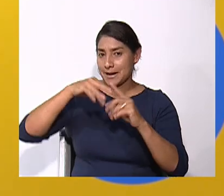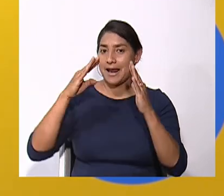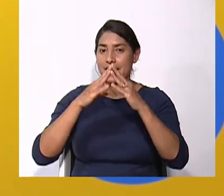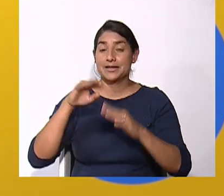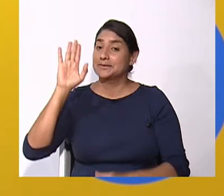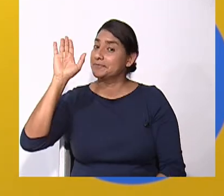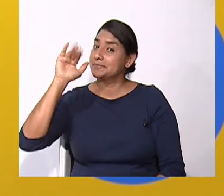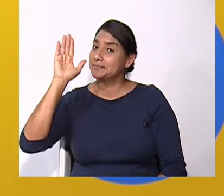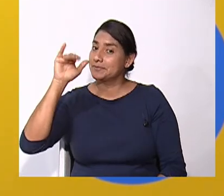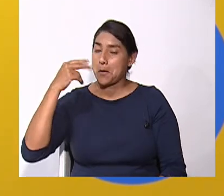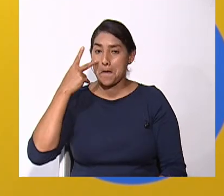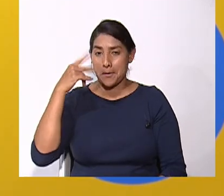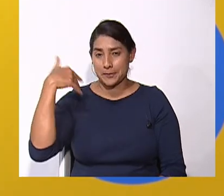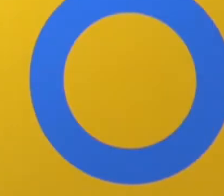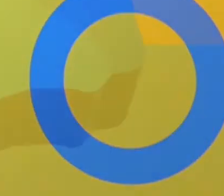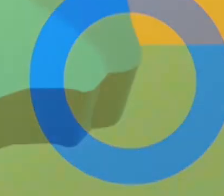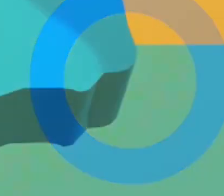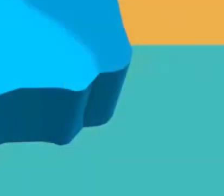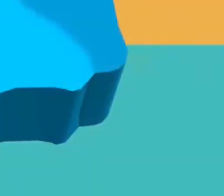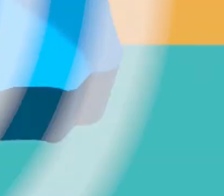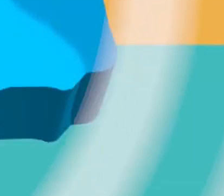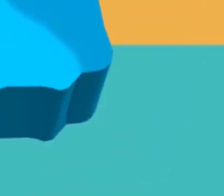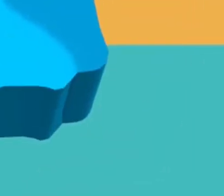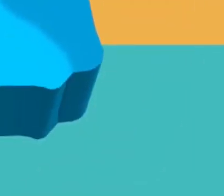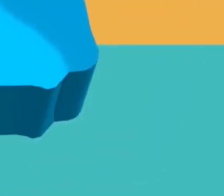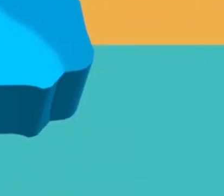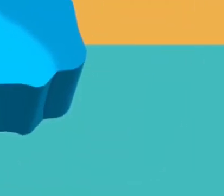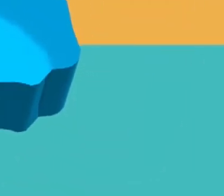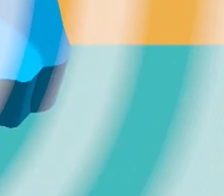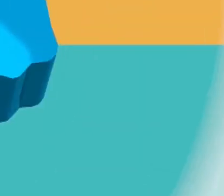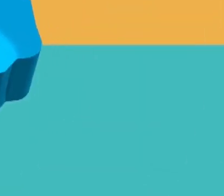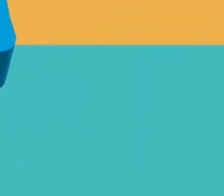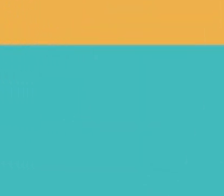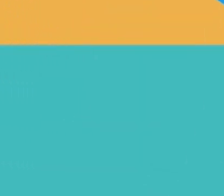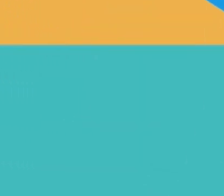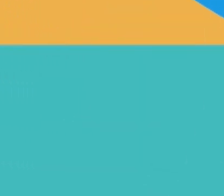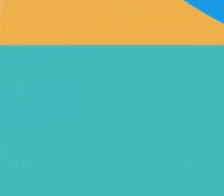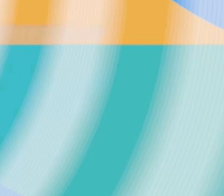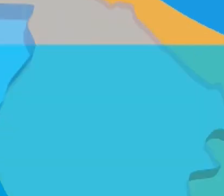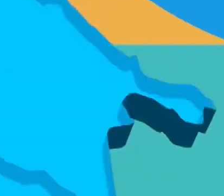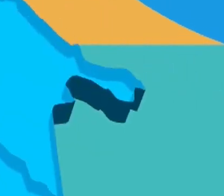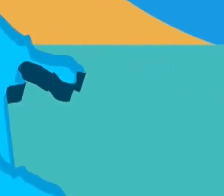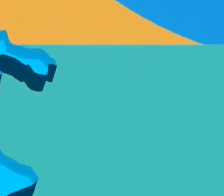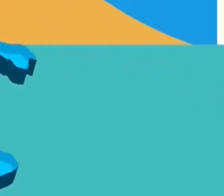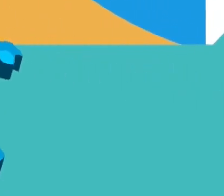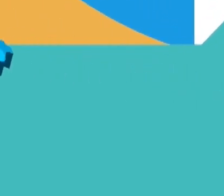Hasta la próxima clase.